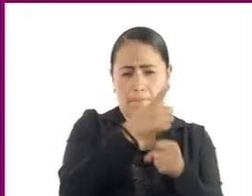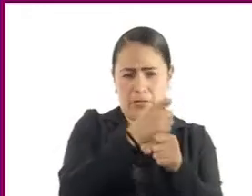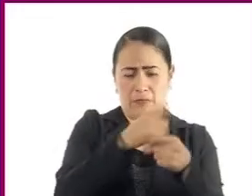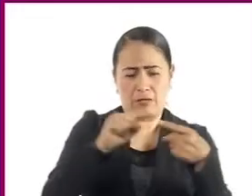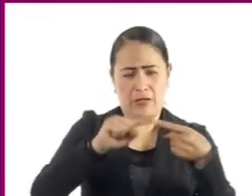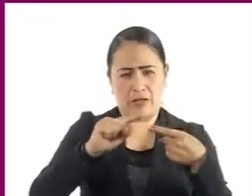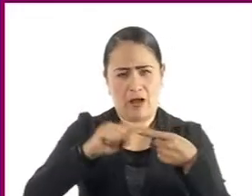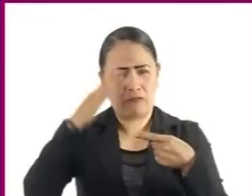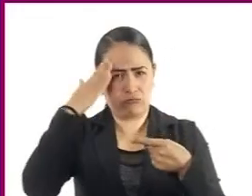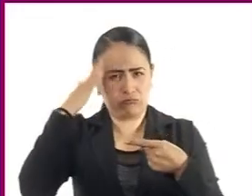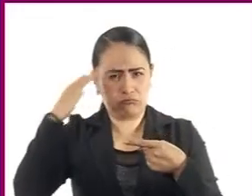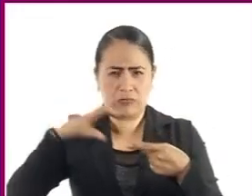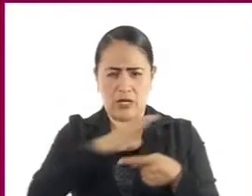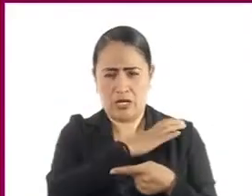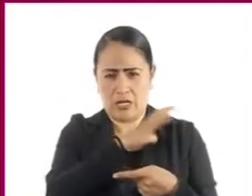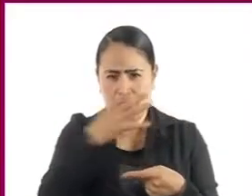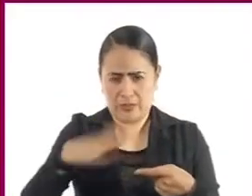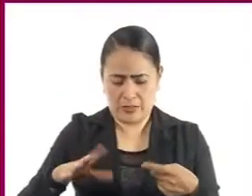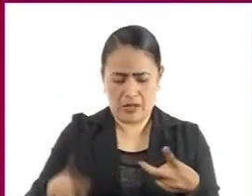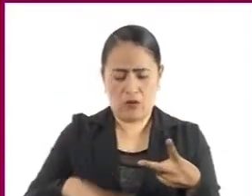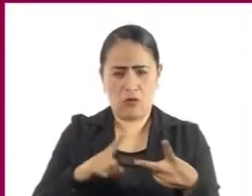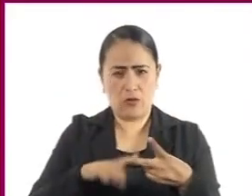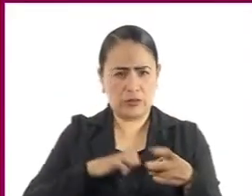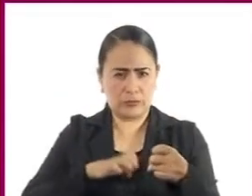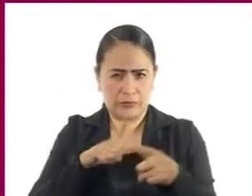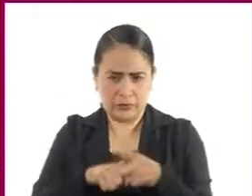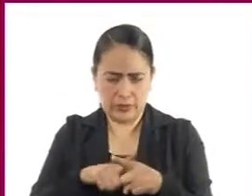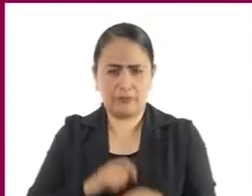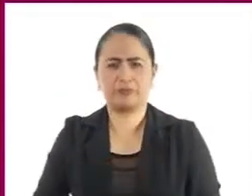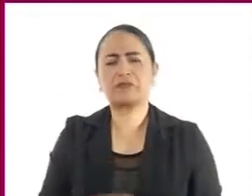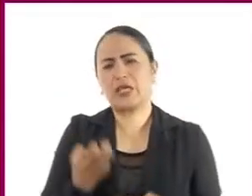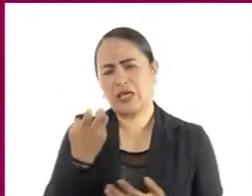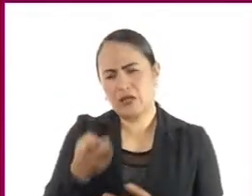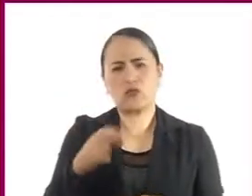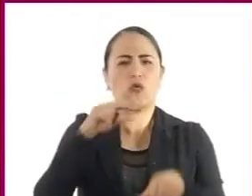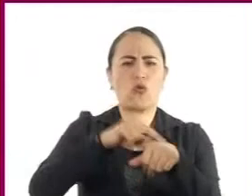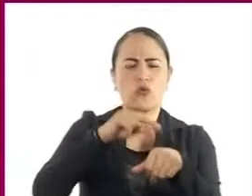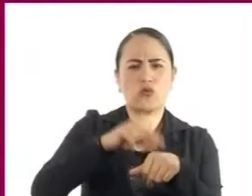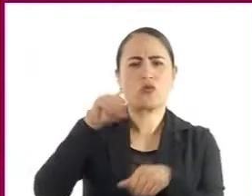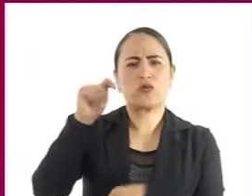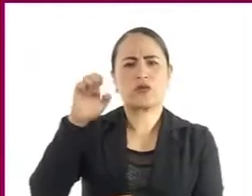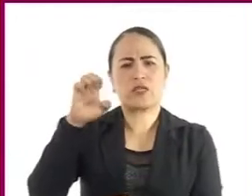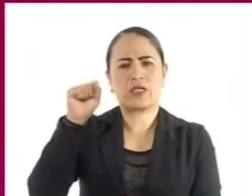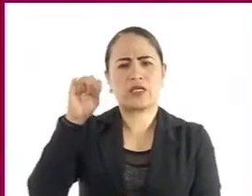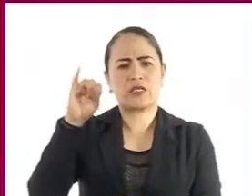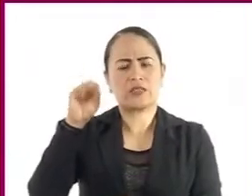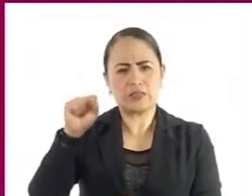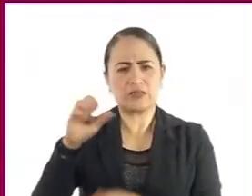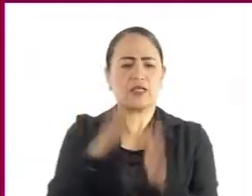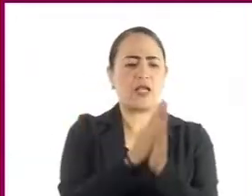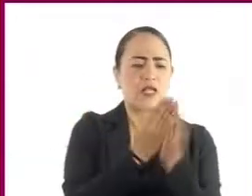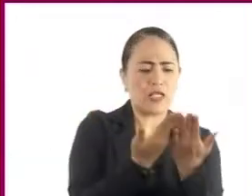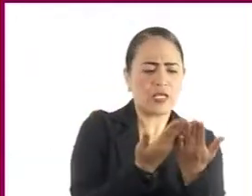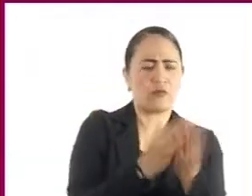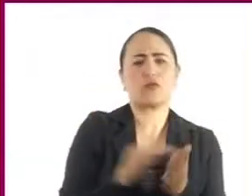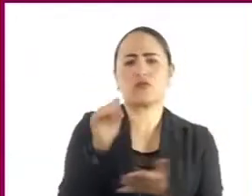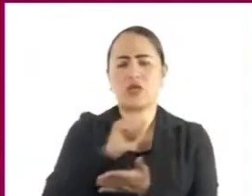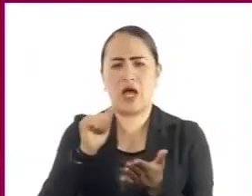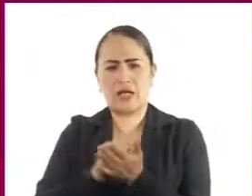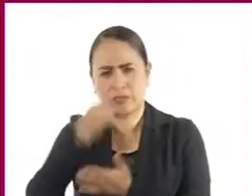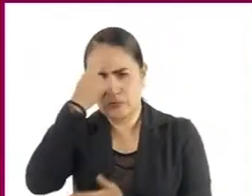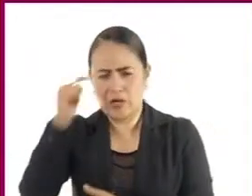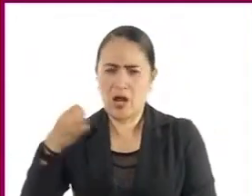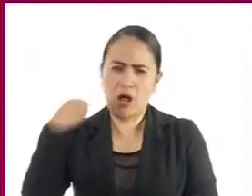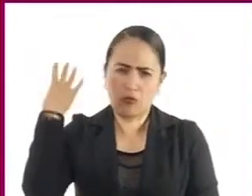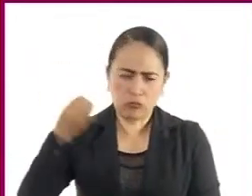Este tipo de fuente de información se encuentra en tesis doctorales, libros, actas de congreso, revistas,